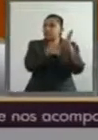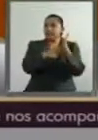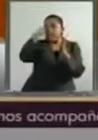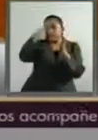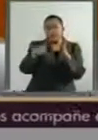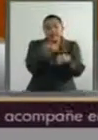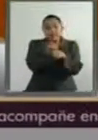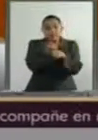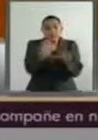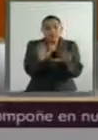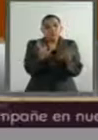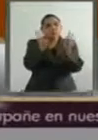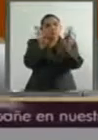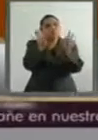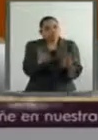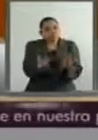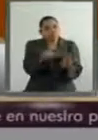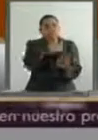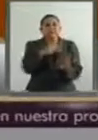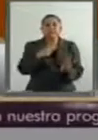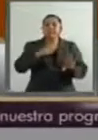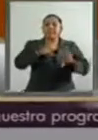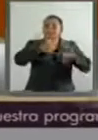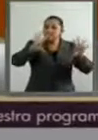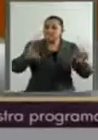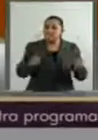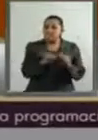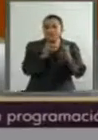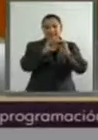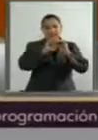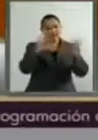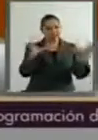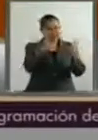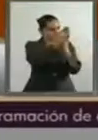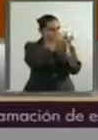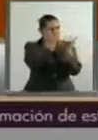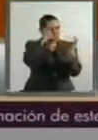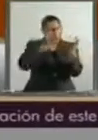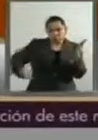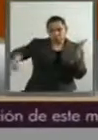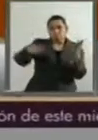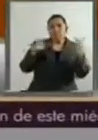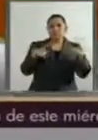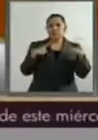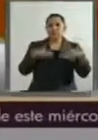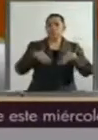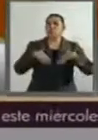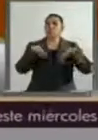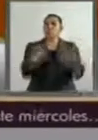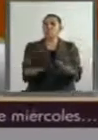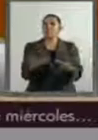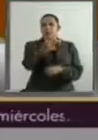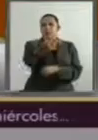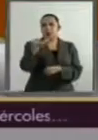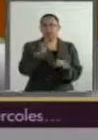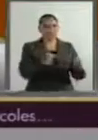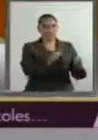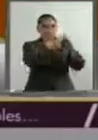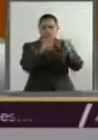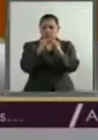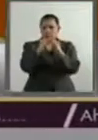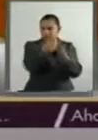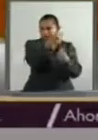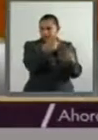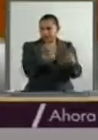valores democráticos en el país y nuestras instituciones democráticas. Lo que está sucediendo hoy es que